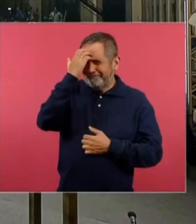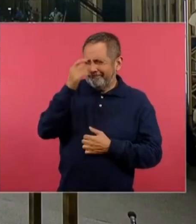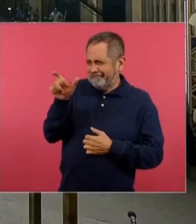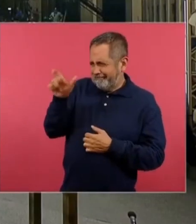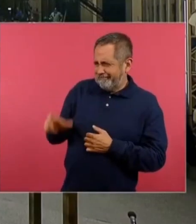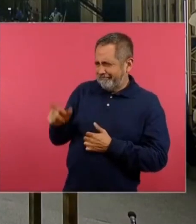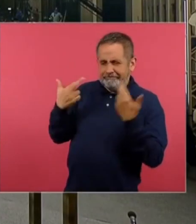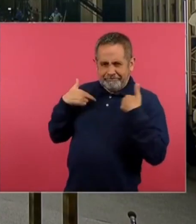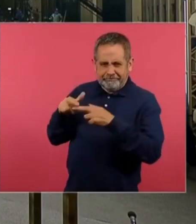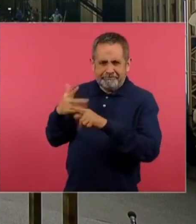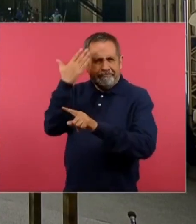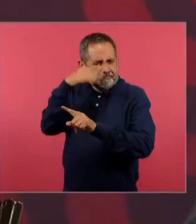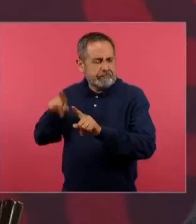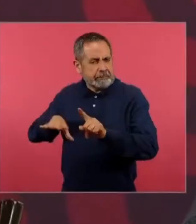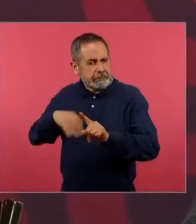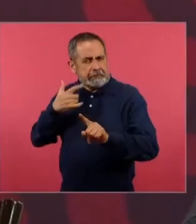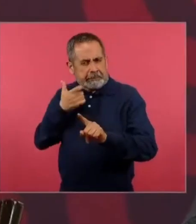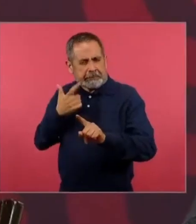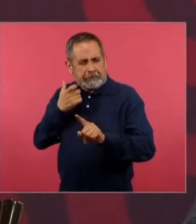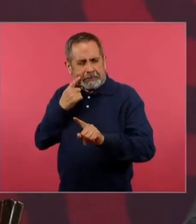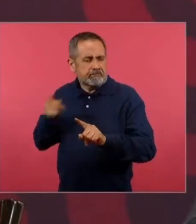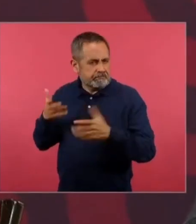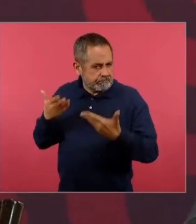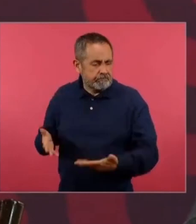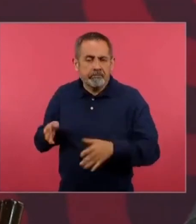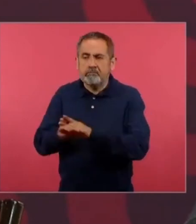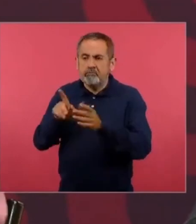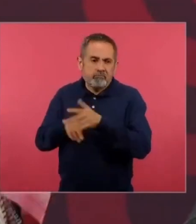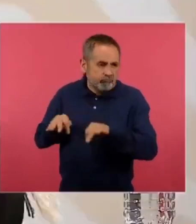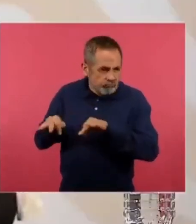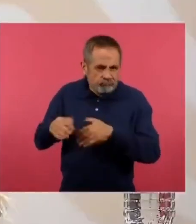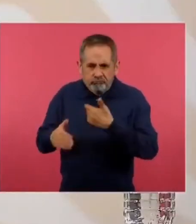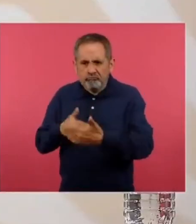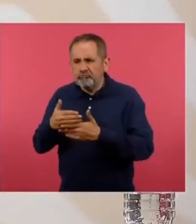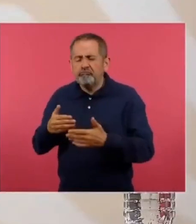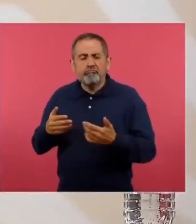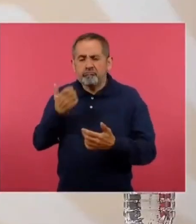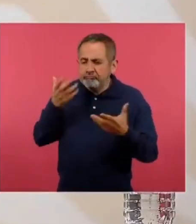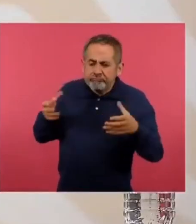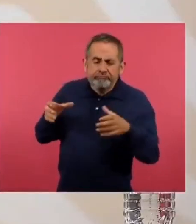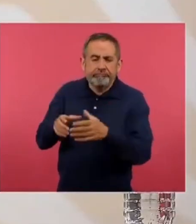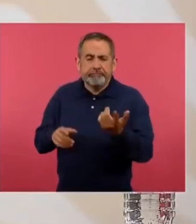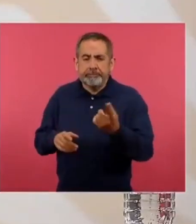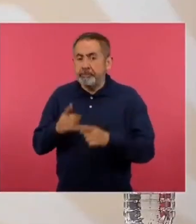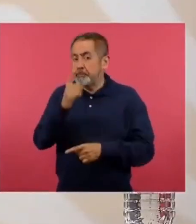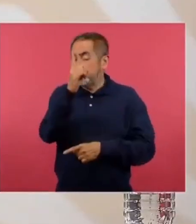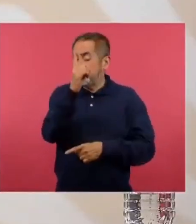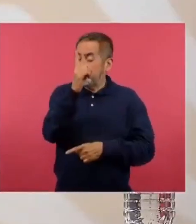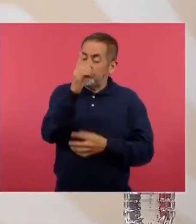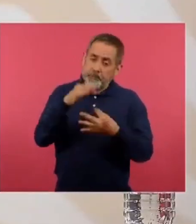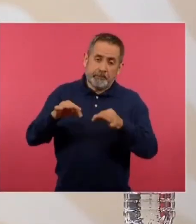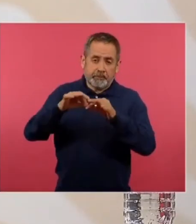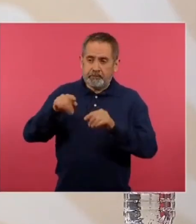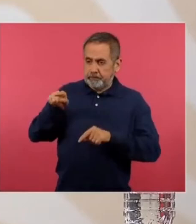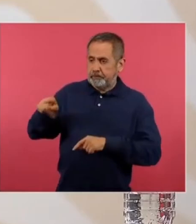maestro, saben el esfuerzo que realizan y saben las actividades que quieren recibir. Y hay una tarea fundamental para